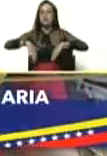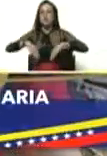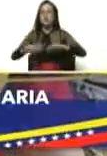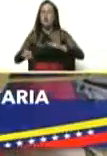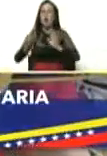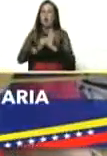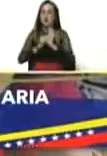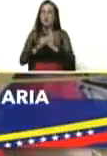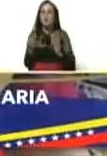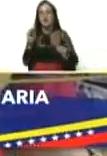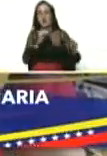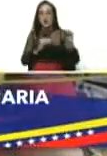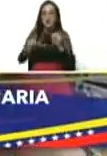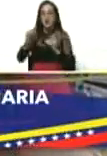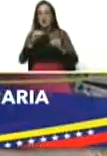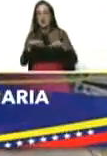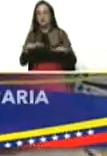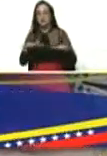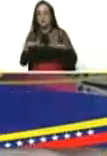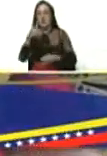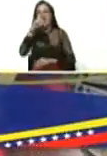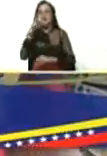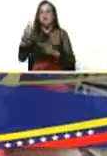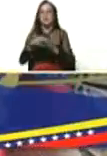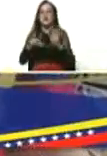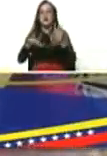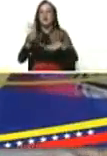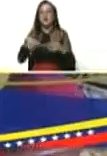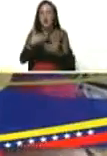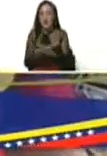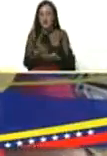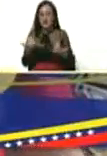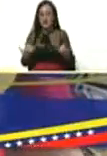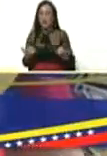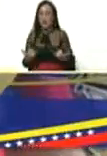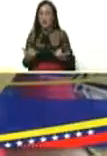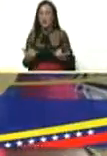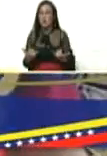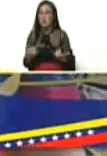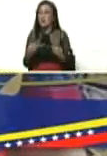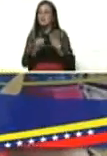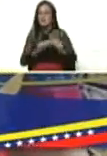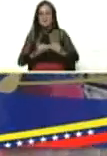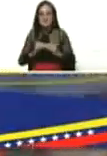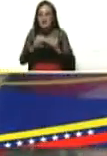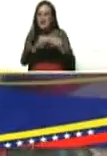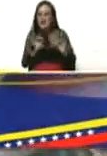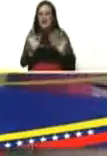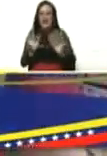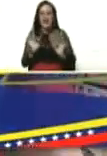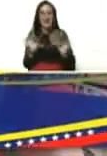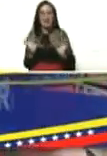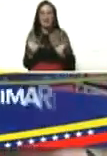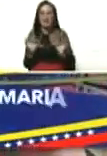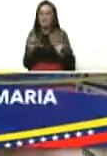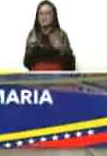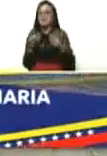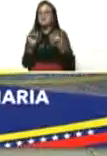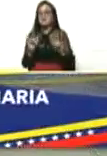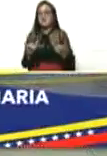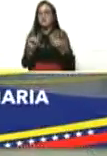levantada otra vez en el año 2014. Desde esa fecha para acá no se le había hecho ningún proceso de rehabilitación. Y